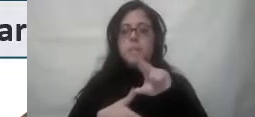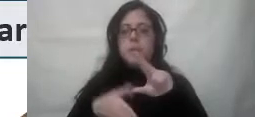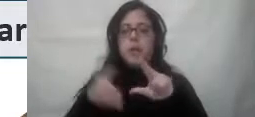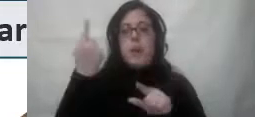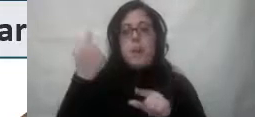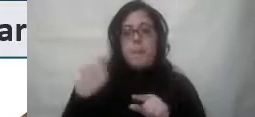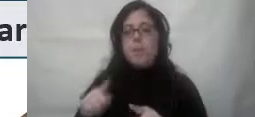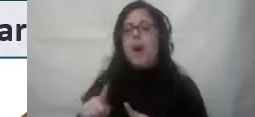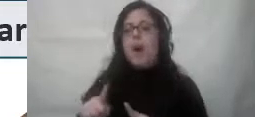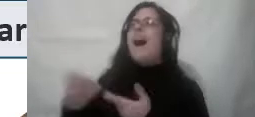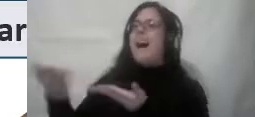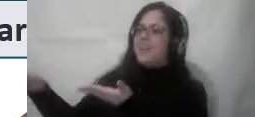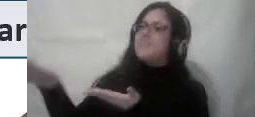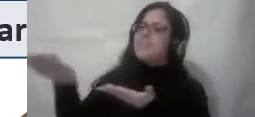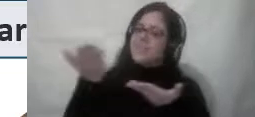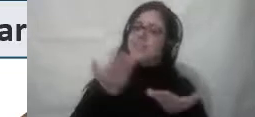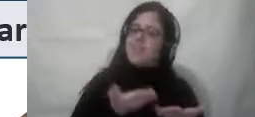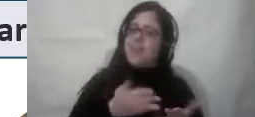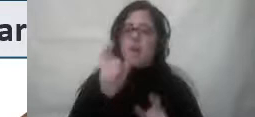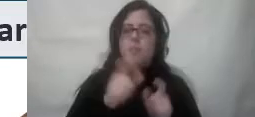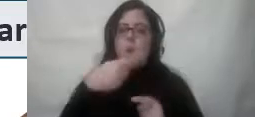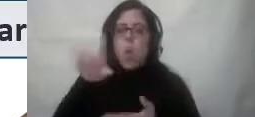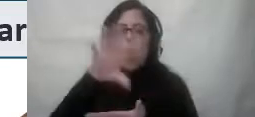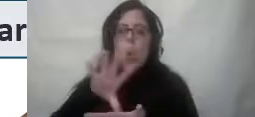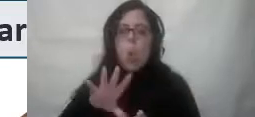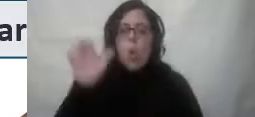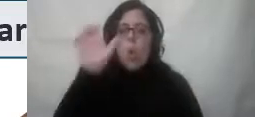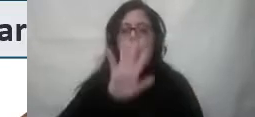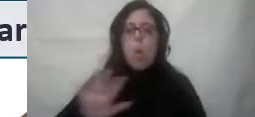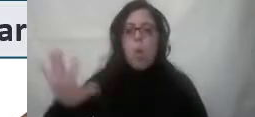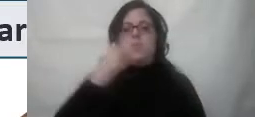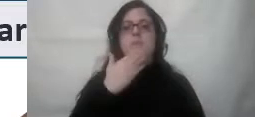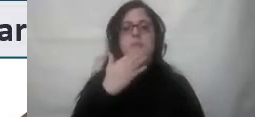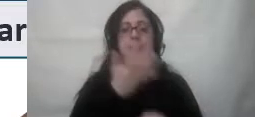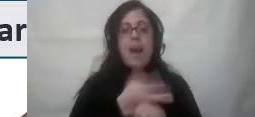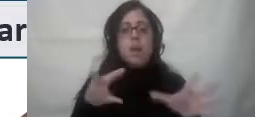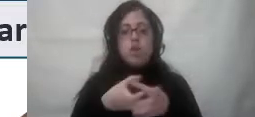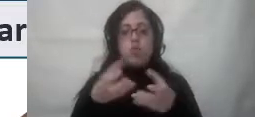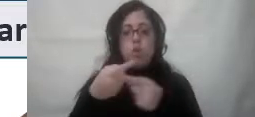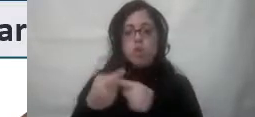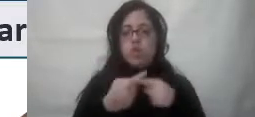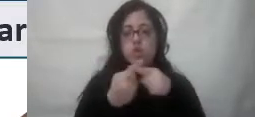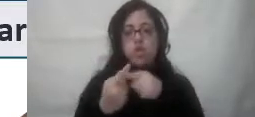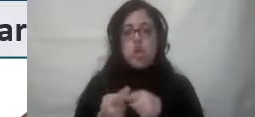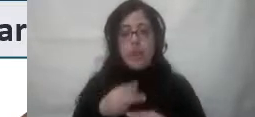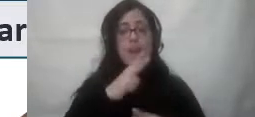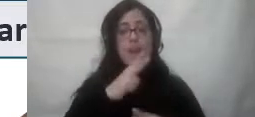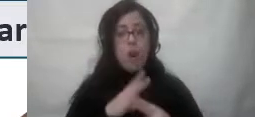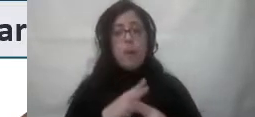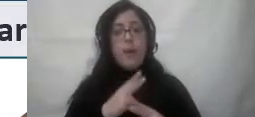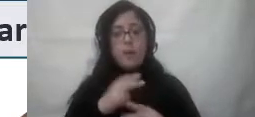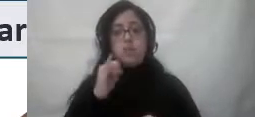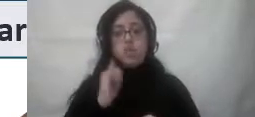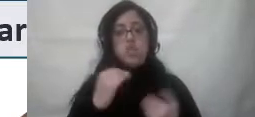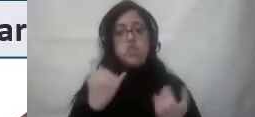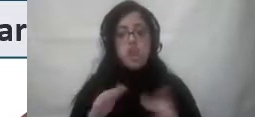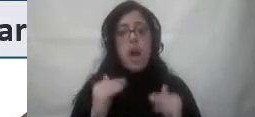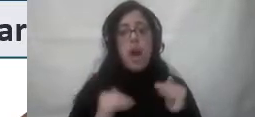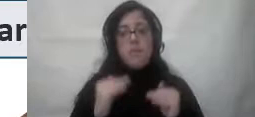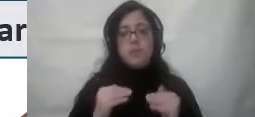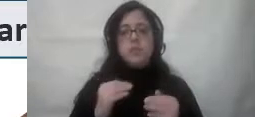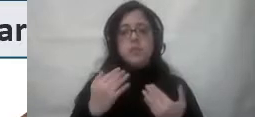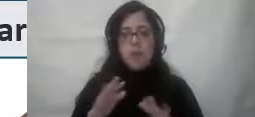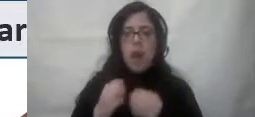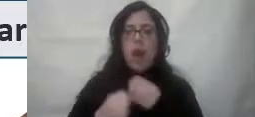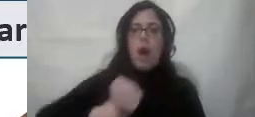Europa. Además, es un país que tiene clases sociales muy marcadas, donde los apellidos, por ejemplo, han persistido siglos en algunos casos, ¿ya? De las